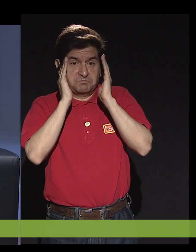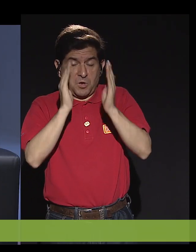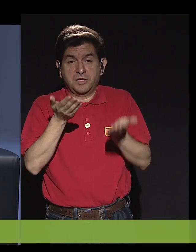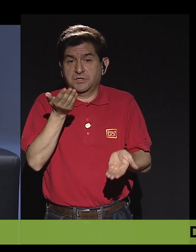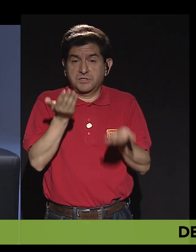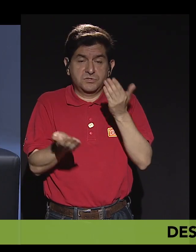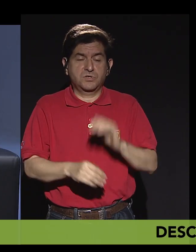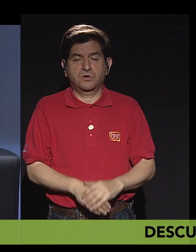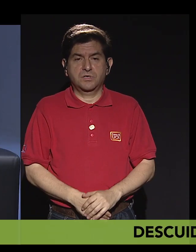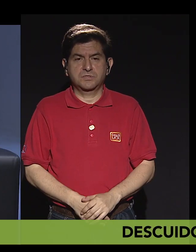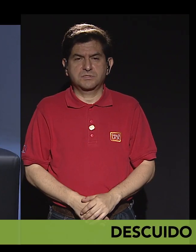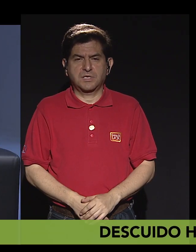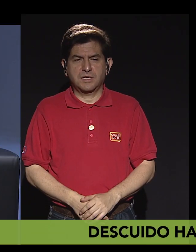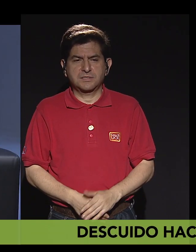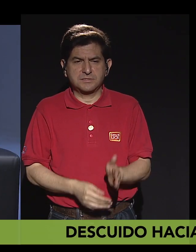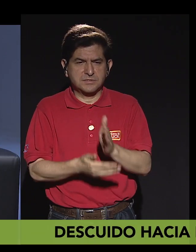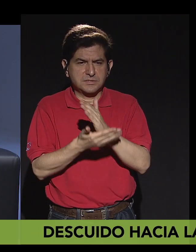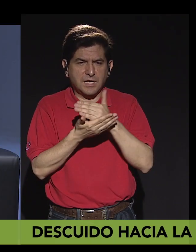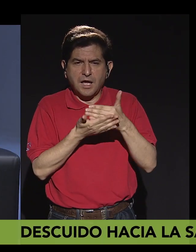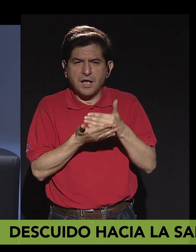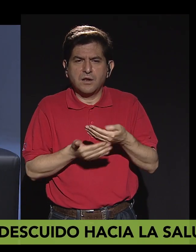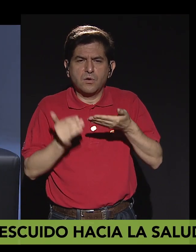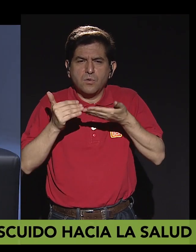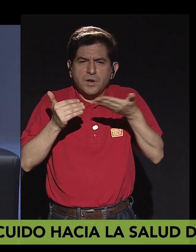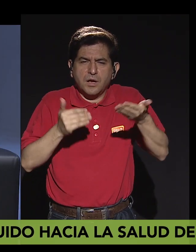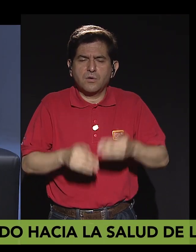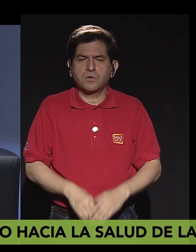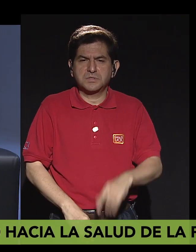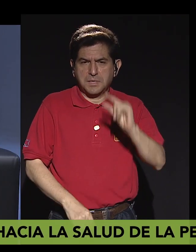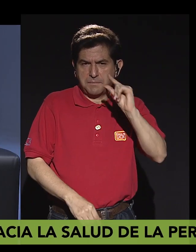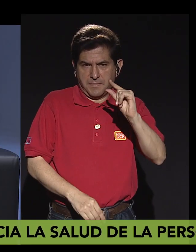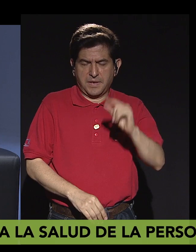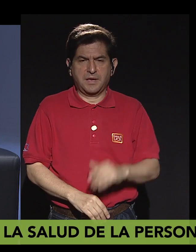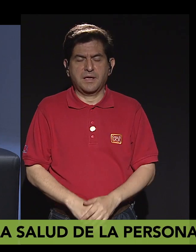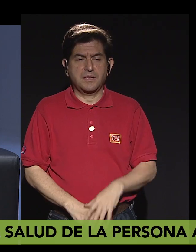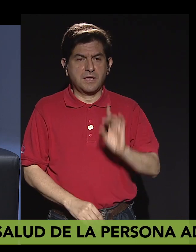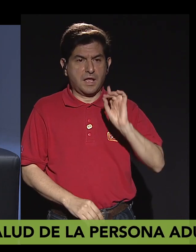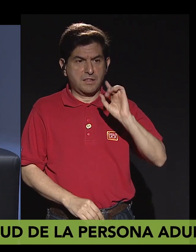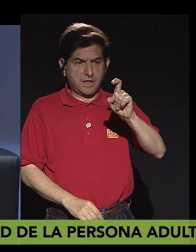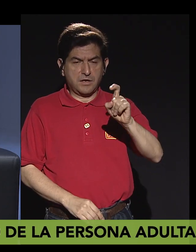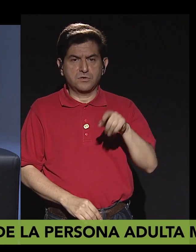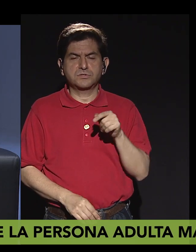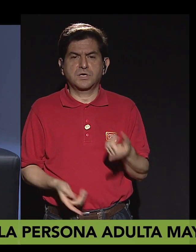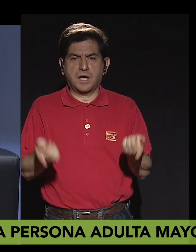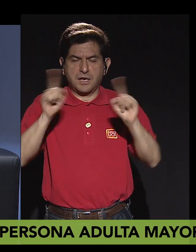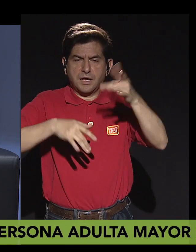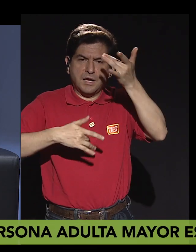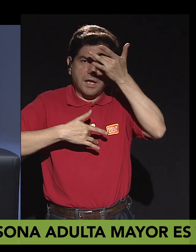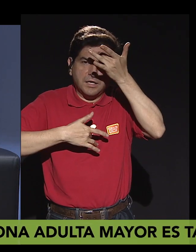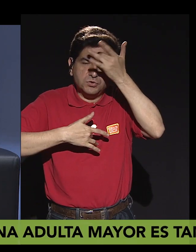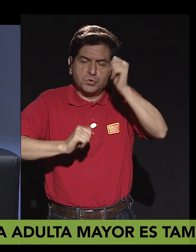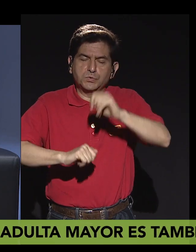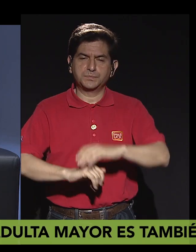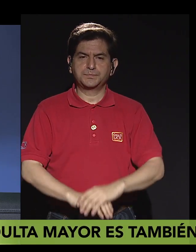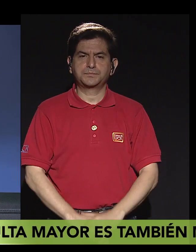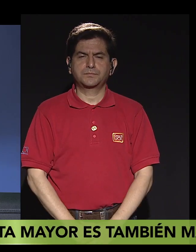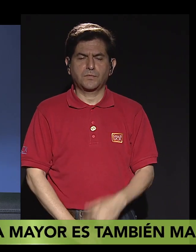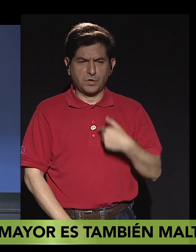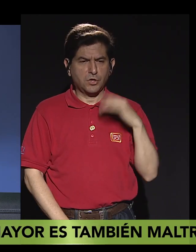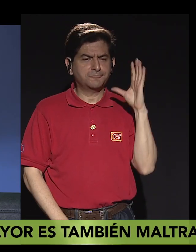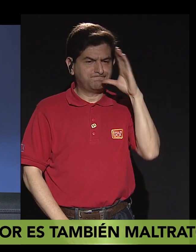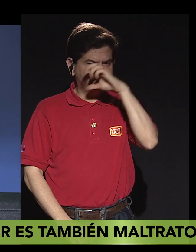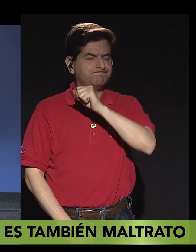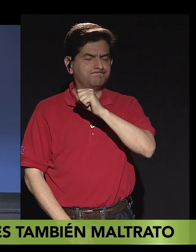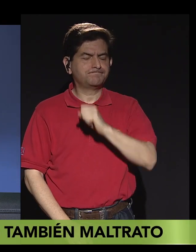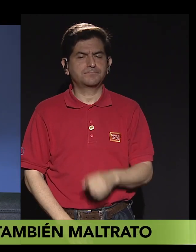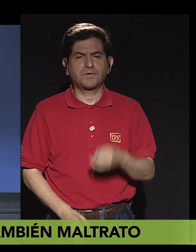omiten inclusive los signos más pequeños para diagnosticar aquello como un caso de enfermedad.